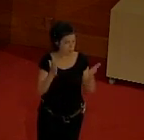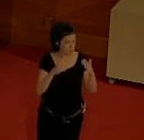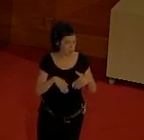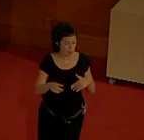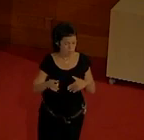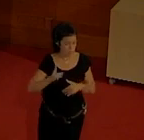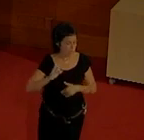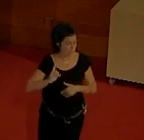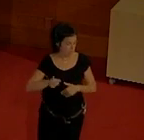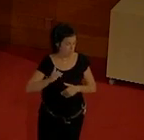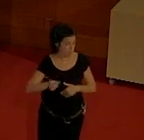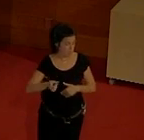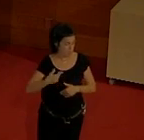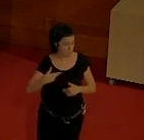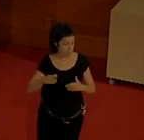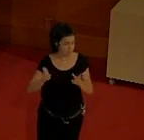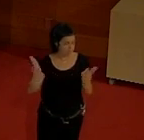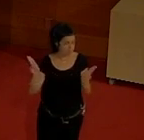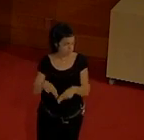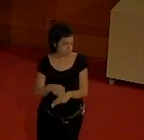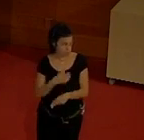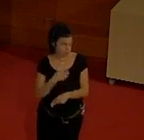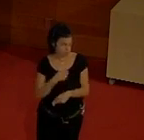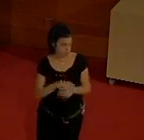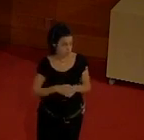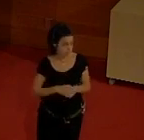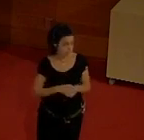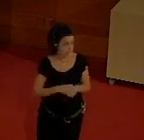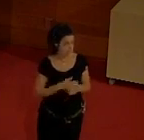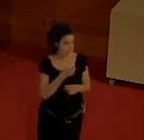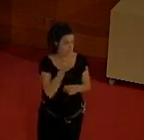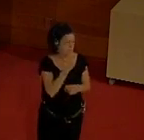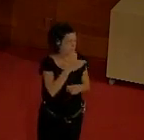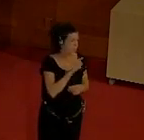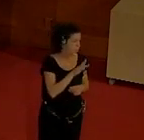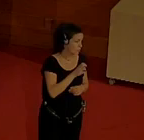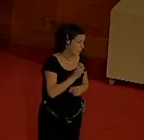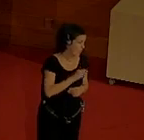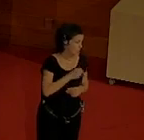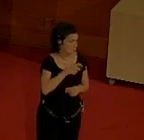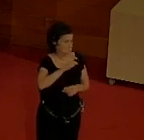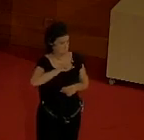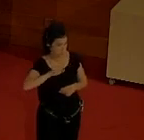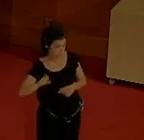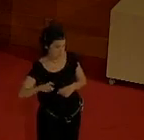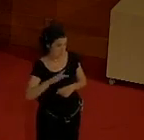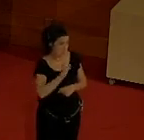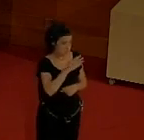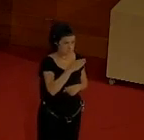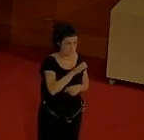todo en los Estados los estados tapón o sea tenemos que entender que bután nepal tbet son simplemente